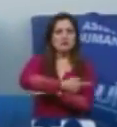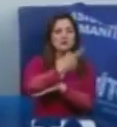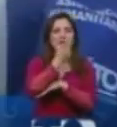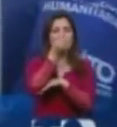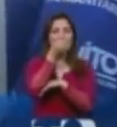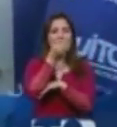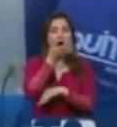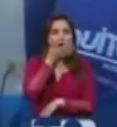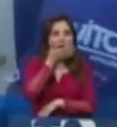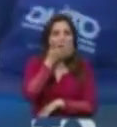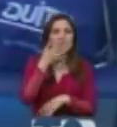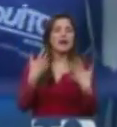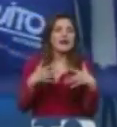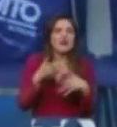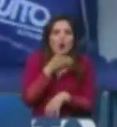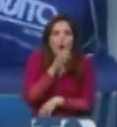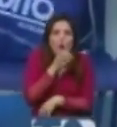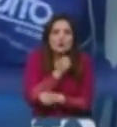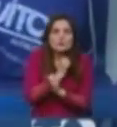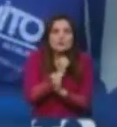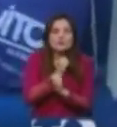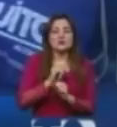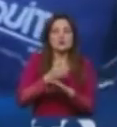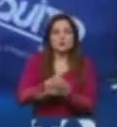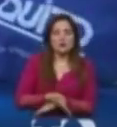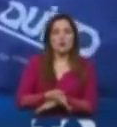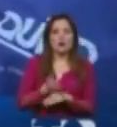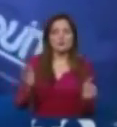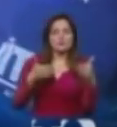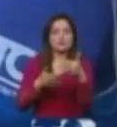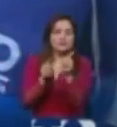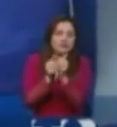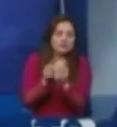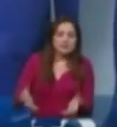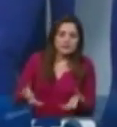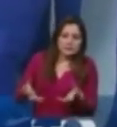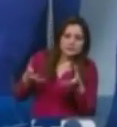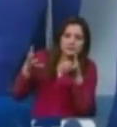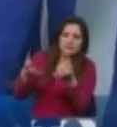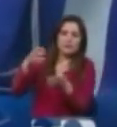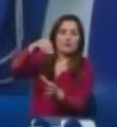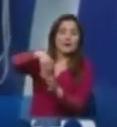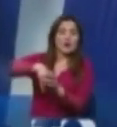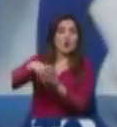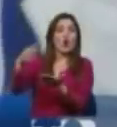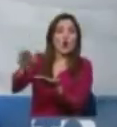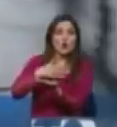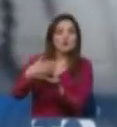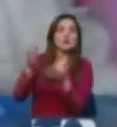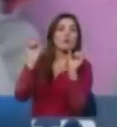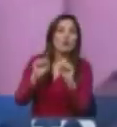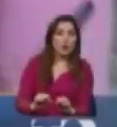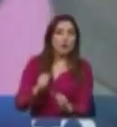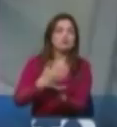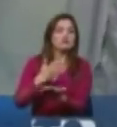un alimento caliente y posteriormente se entrega el kit para que en el espacio que se tiene aquí en la cocina puedan